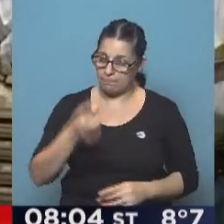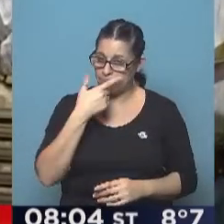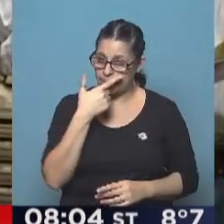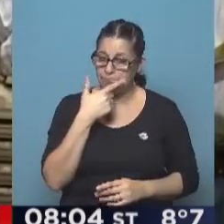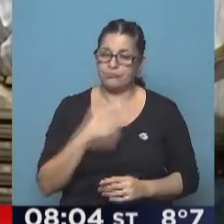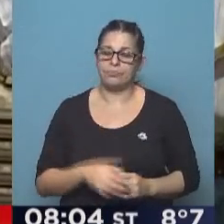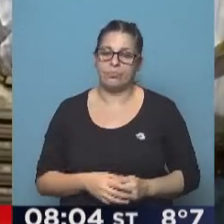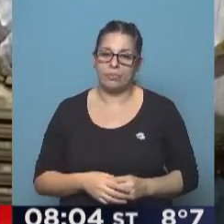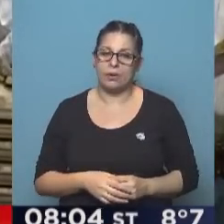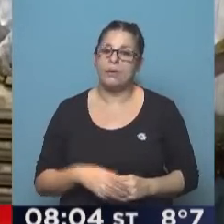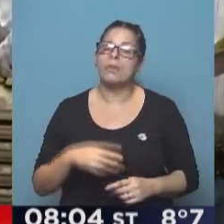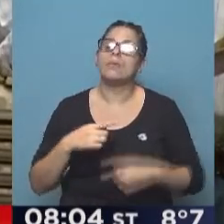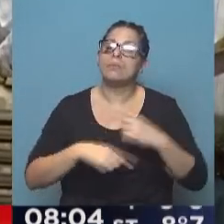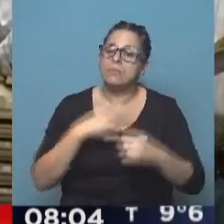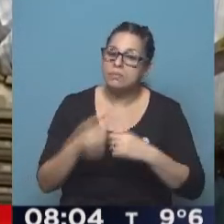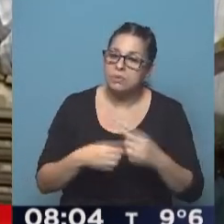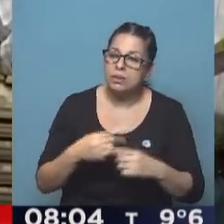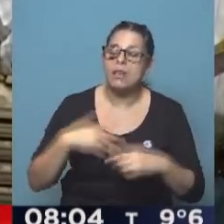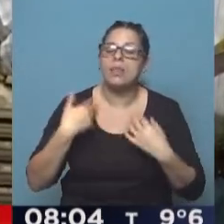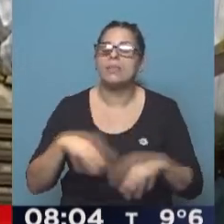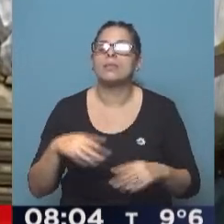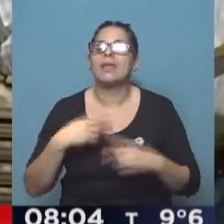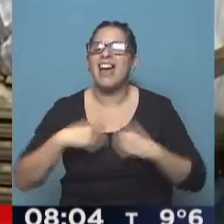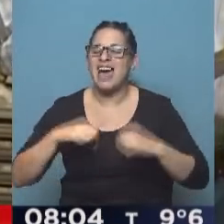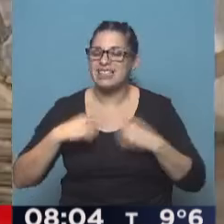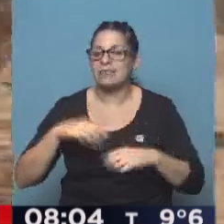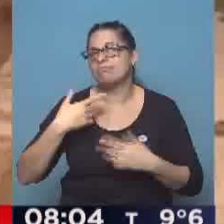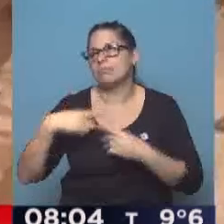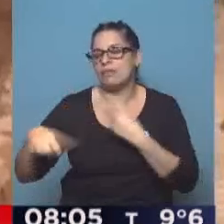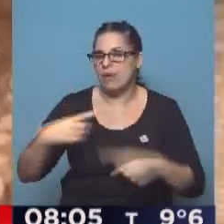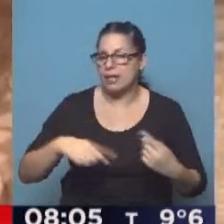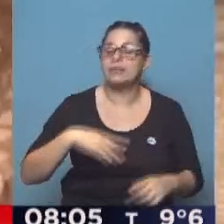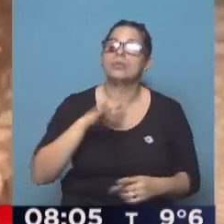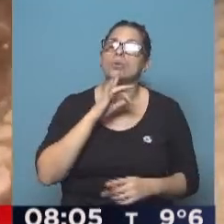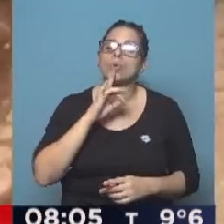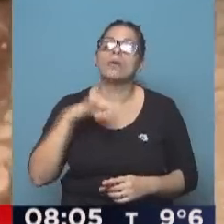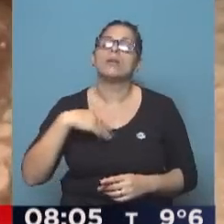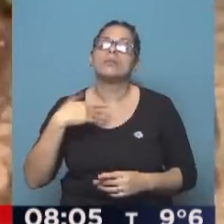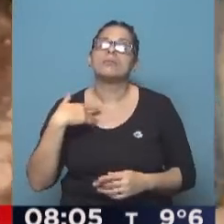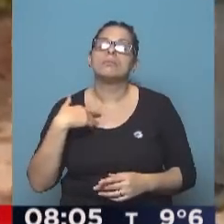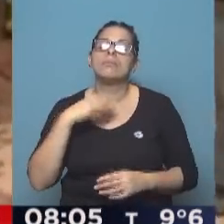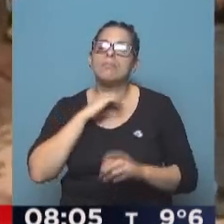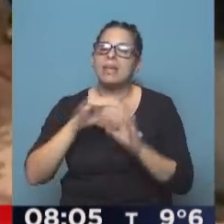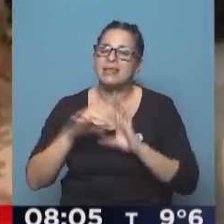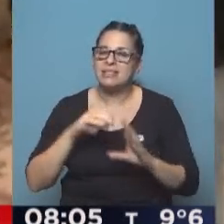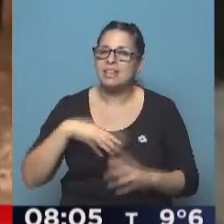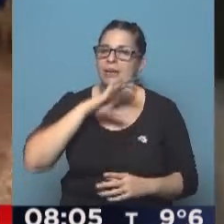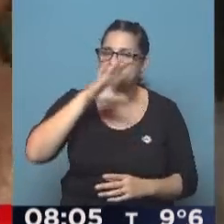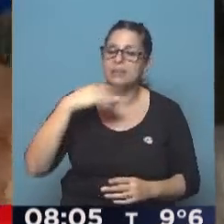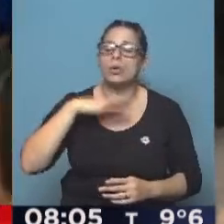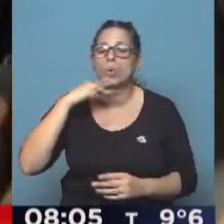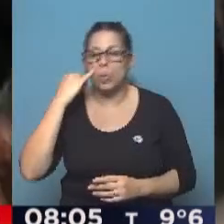Macri continuará luego, claro, con su actividad en Tucumán, pero lo concreto que el eje de su mensaje en ambas provincias, tanto en